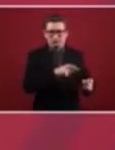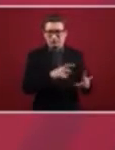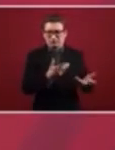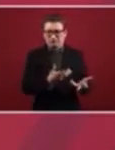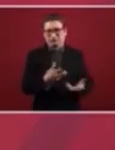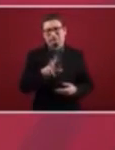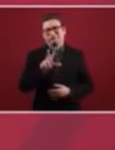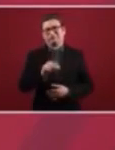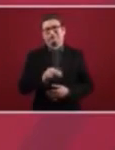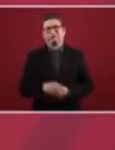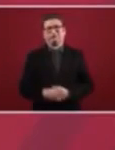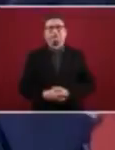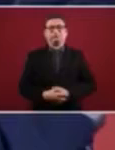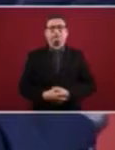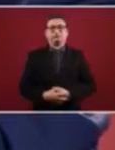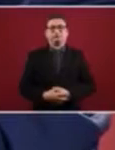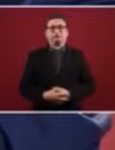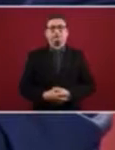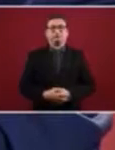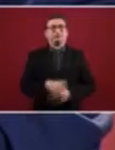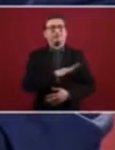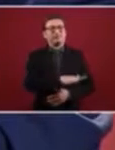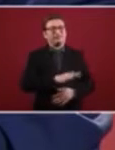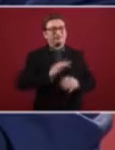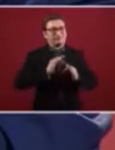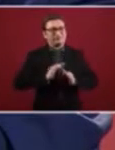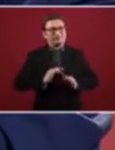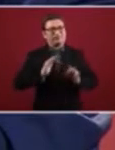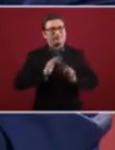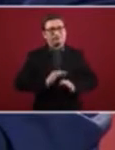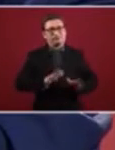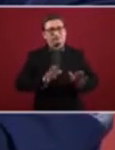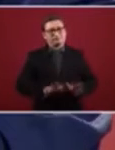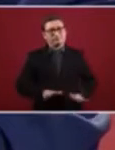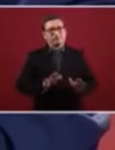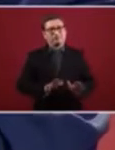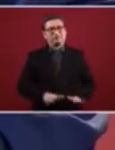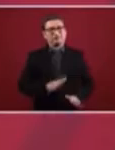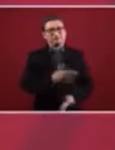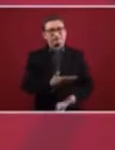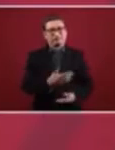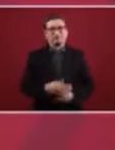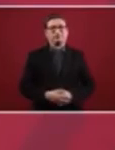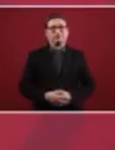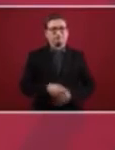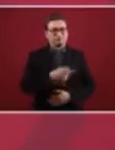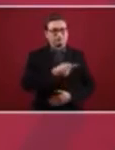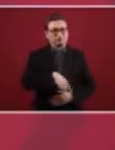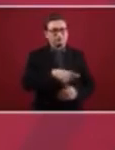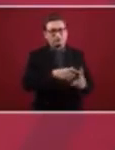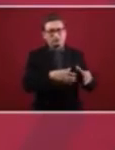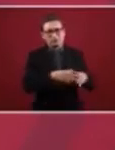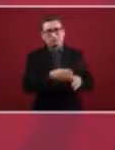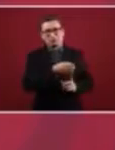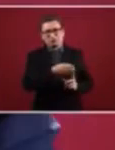Entonces, que se serenen, que se organicen